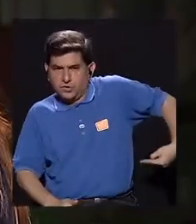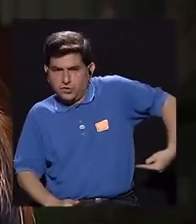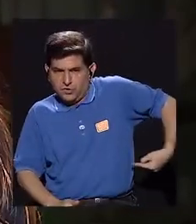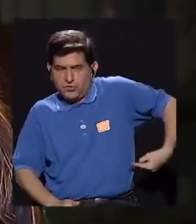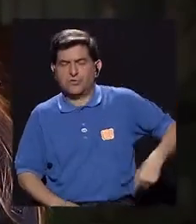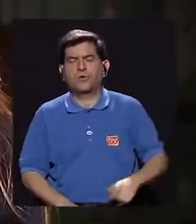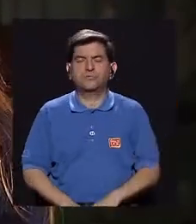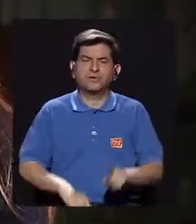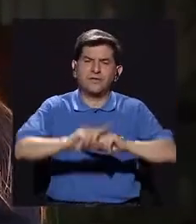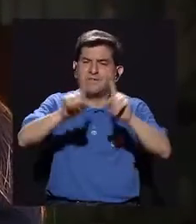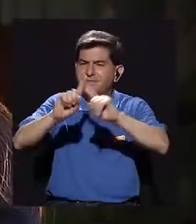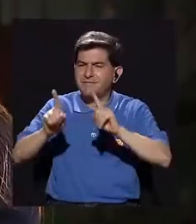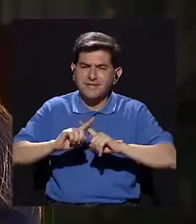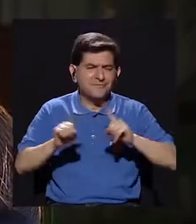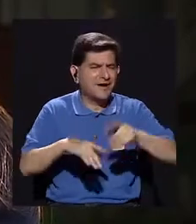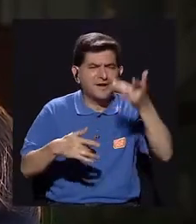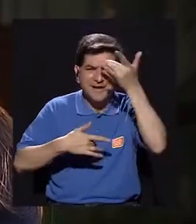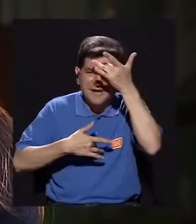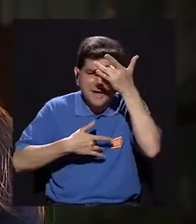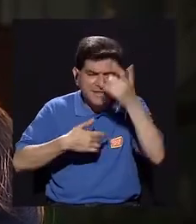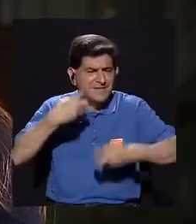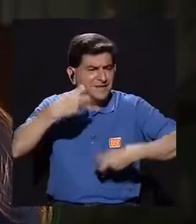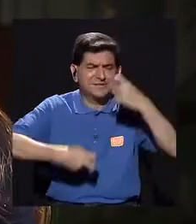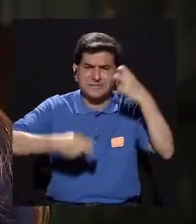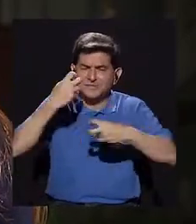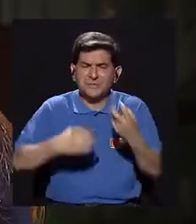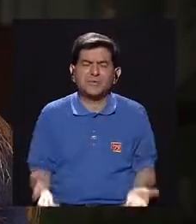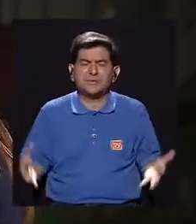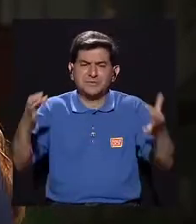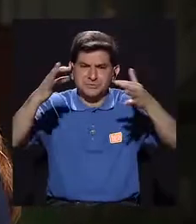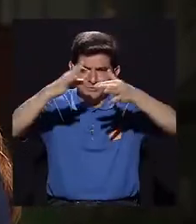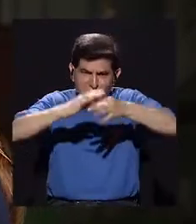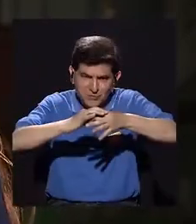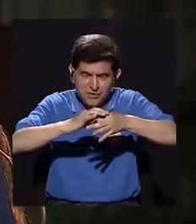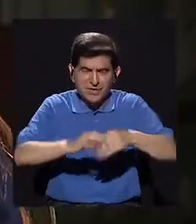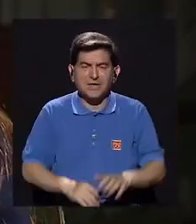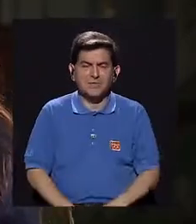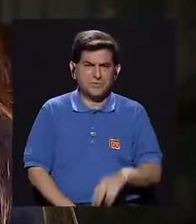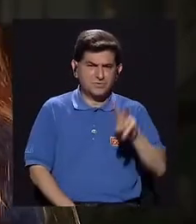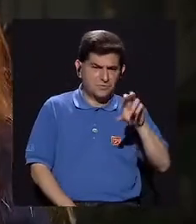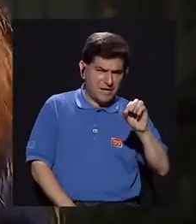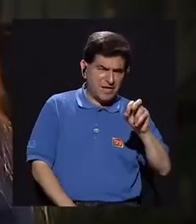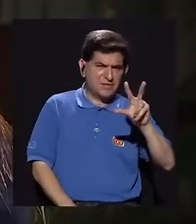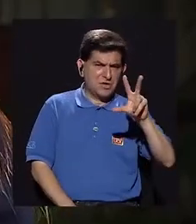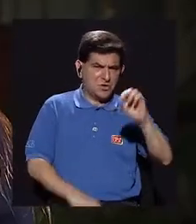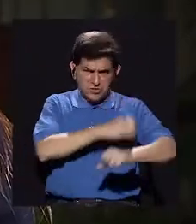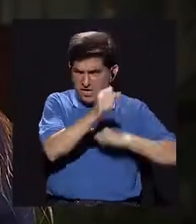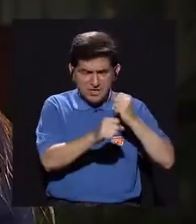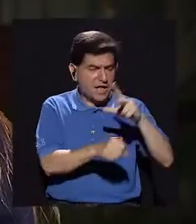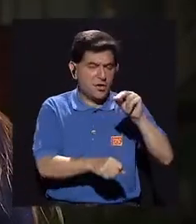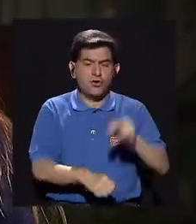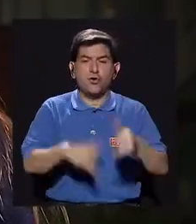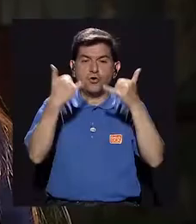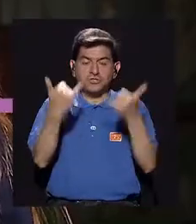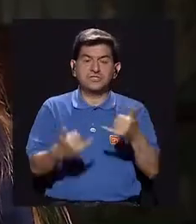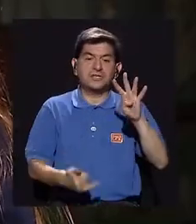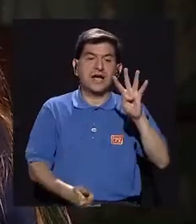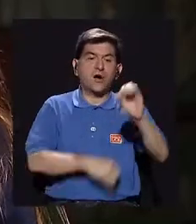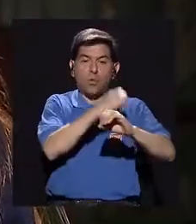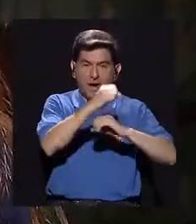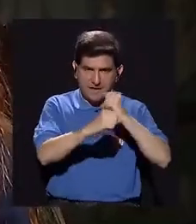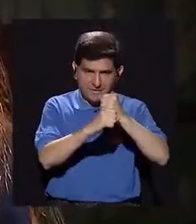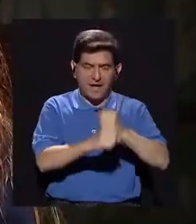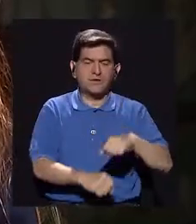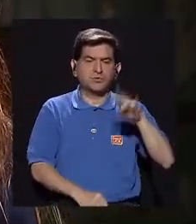riñón. Entonces son muchas las enfermedades o las complicaciones que vamos a tener, no a los 20, a los 30 años. El problema es que ya desde